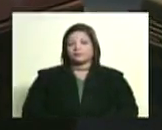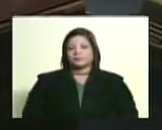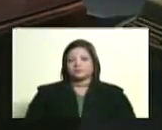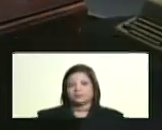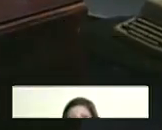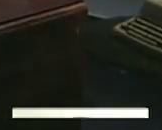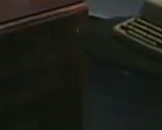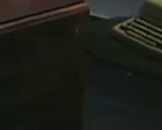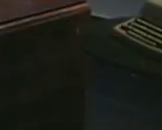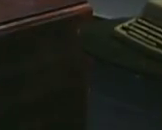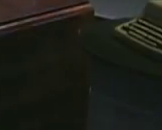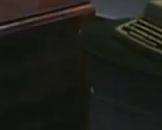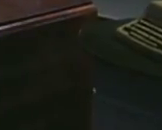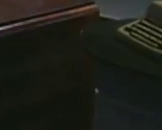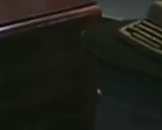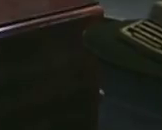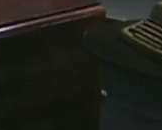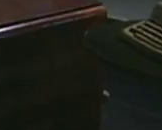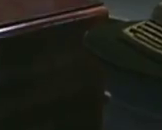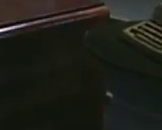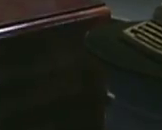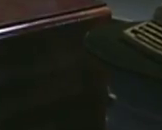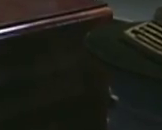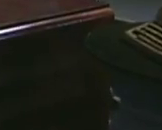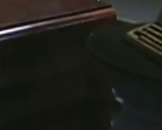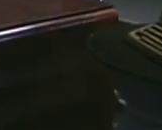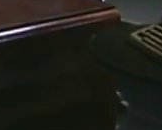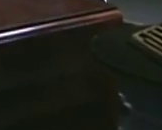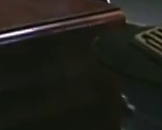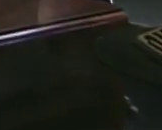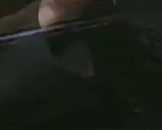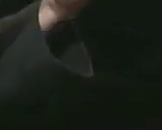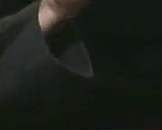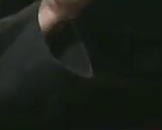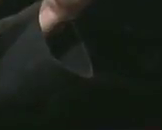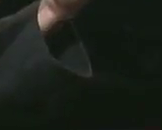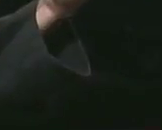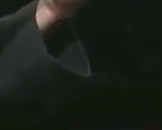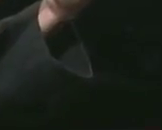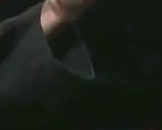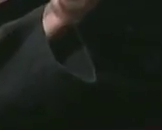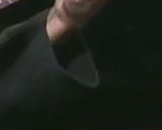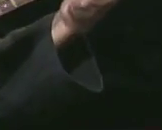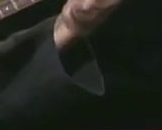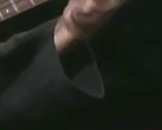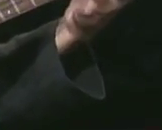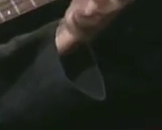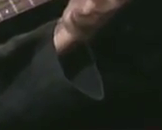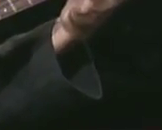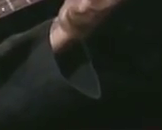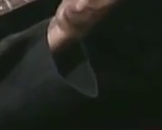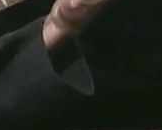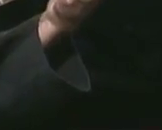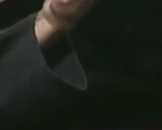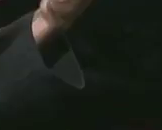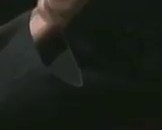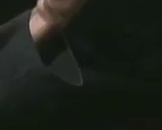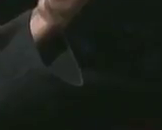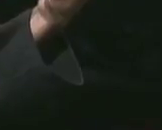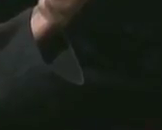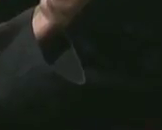Ella vino del mar y con ella los peces.